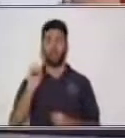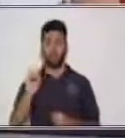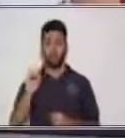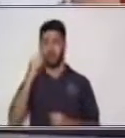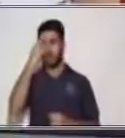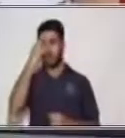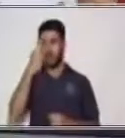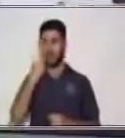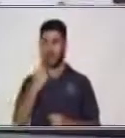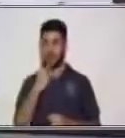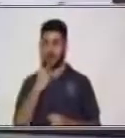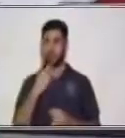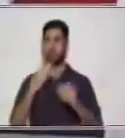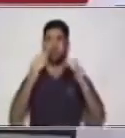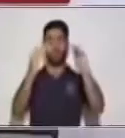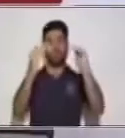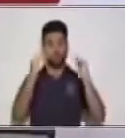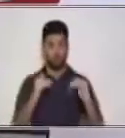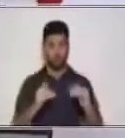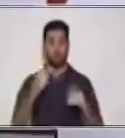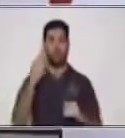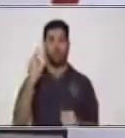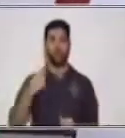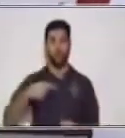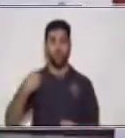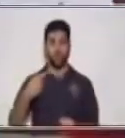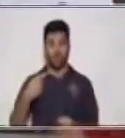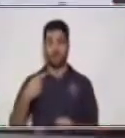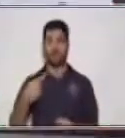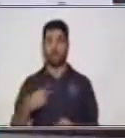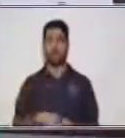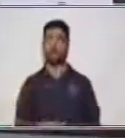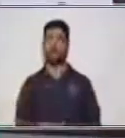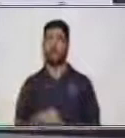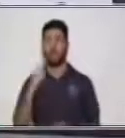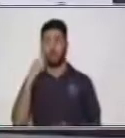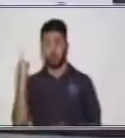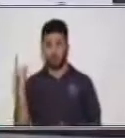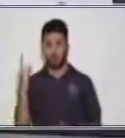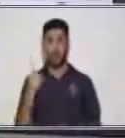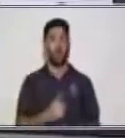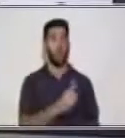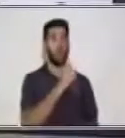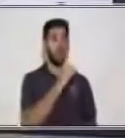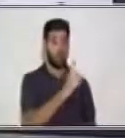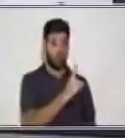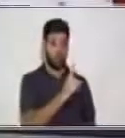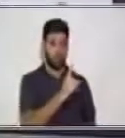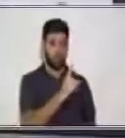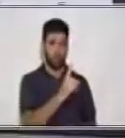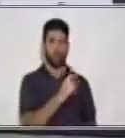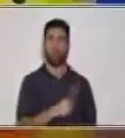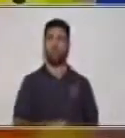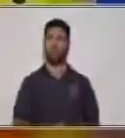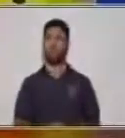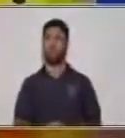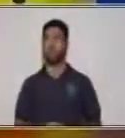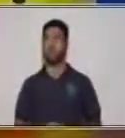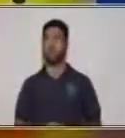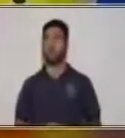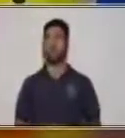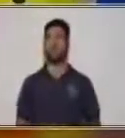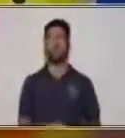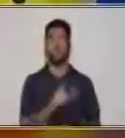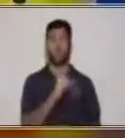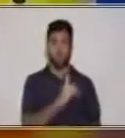0.50 centavos. Tengo un quetzal. Te coloco el 1, ahí sí coloco el 1 porque ya tengo un